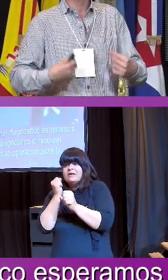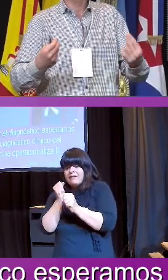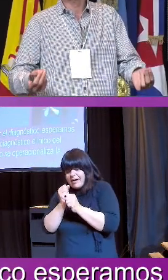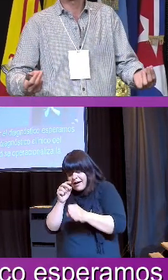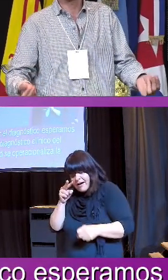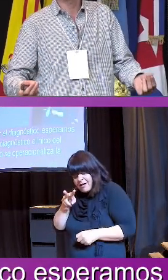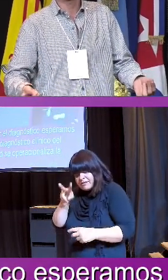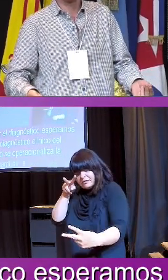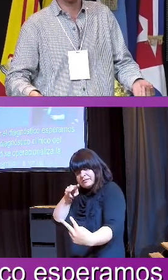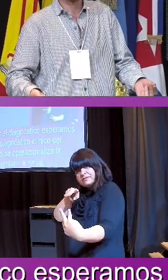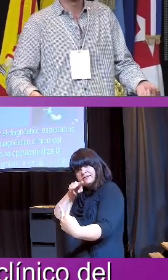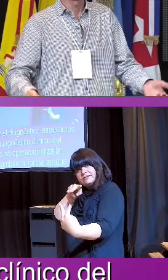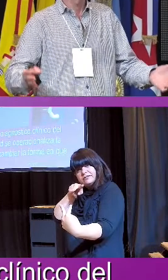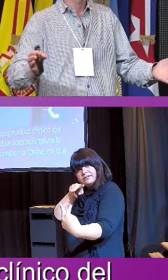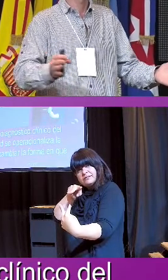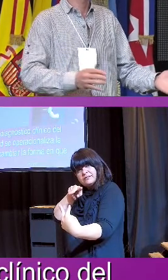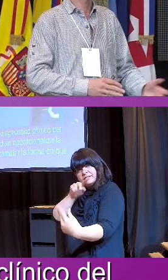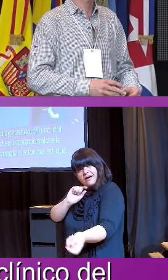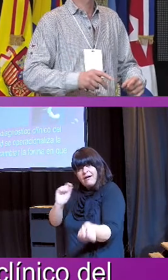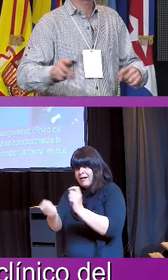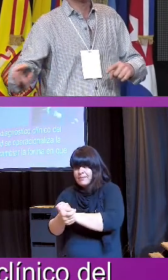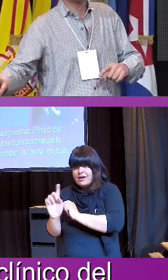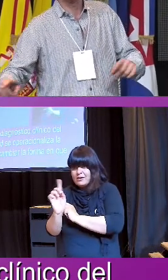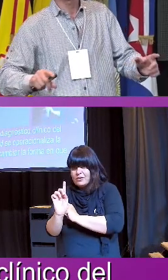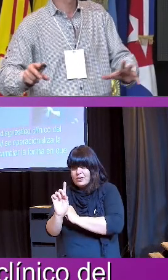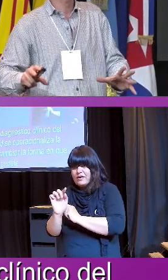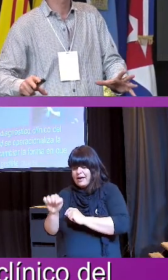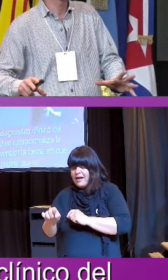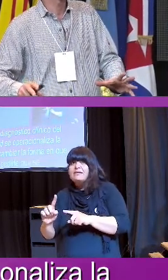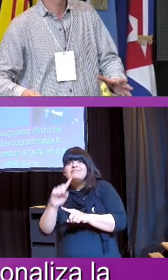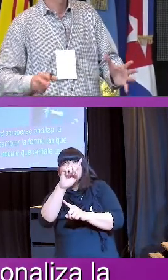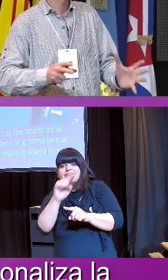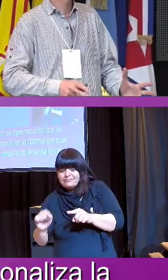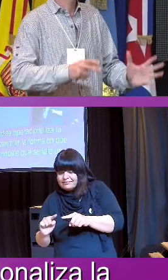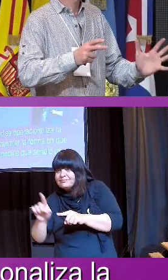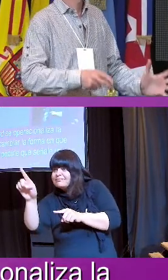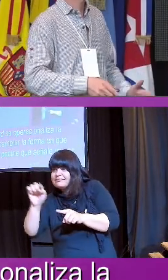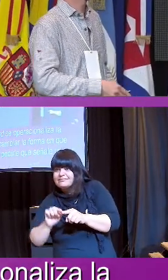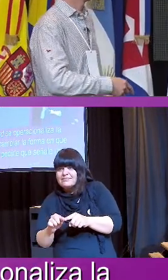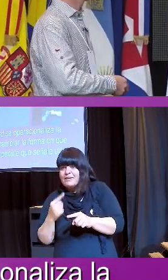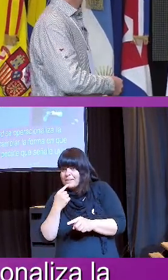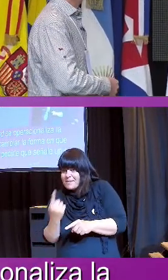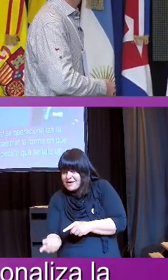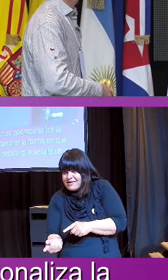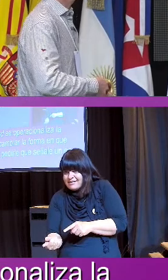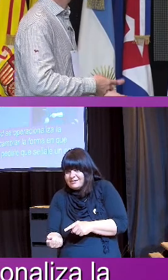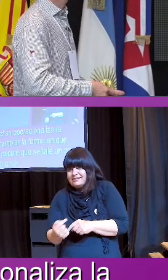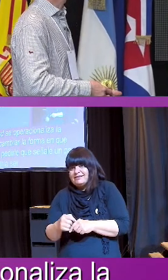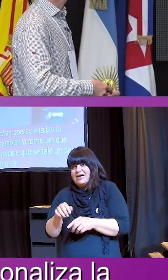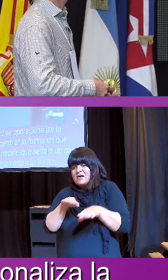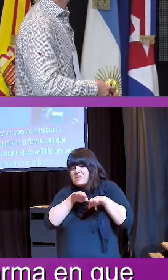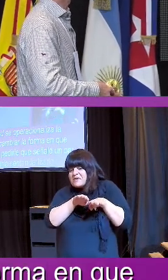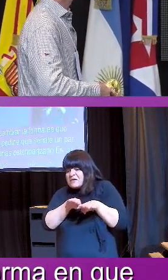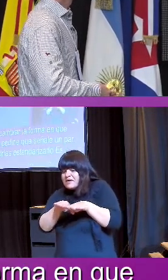tenés que cambiar la forma en que entrevistás. Solo tenés que pedirle que señale un par de cositas. Después, con eso ya podrías estandarizarlo. Es